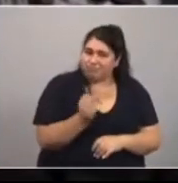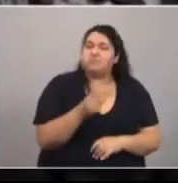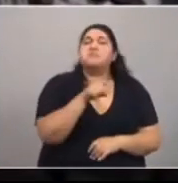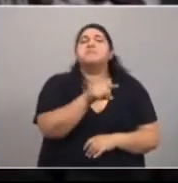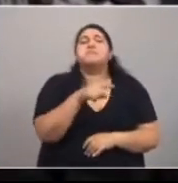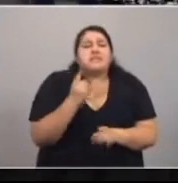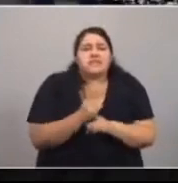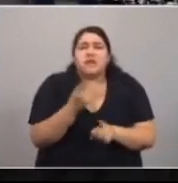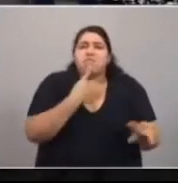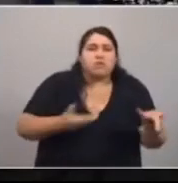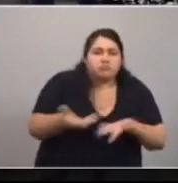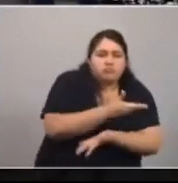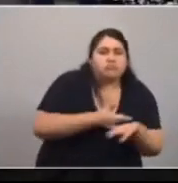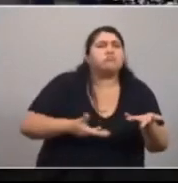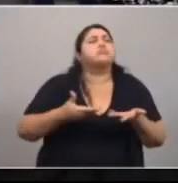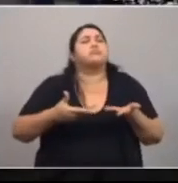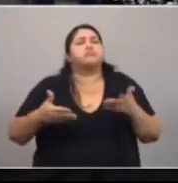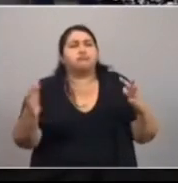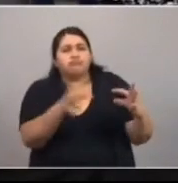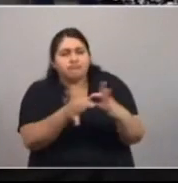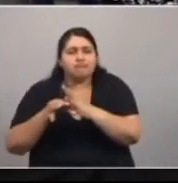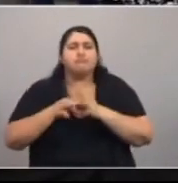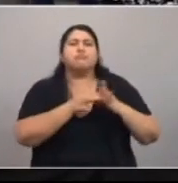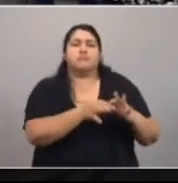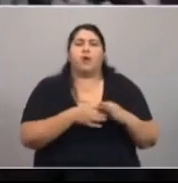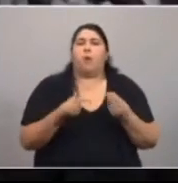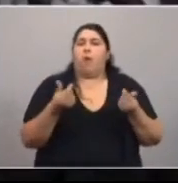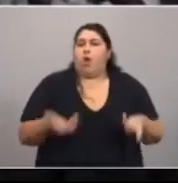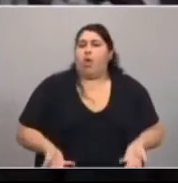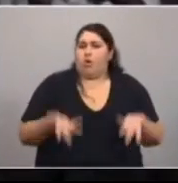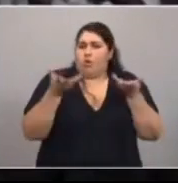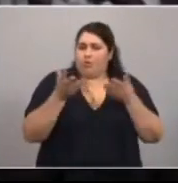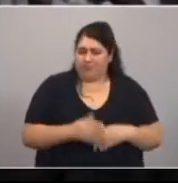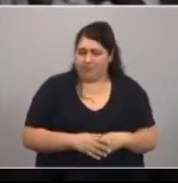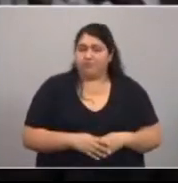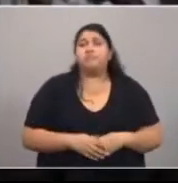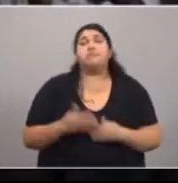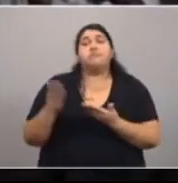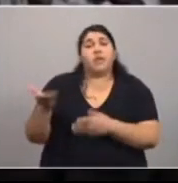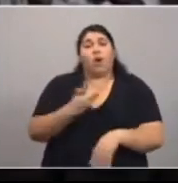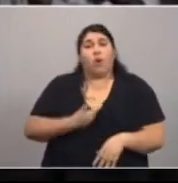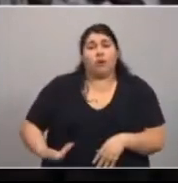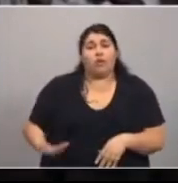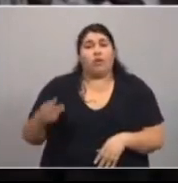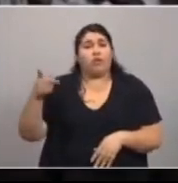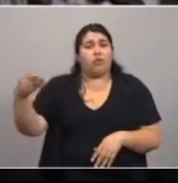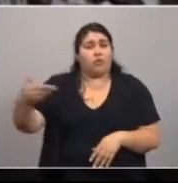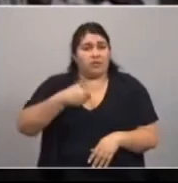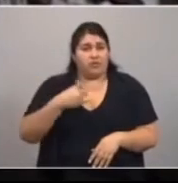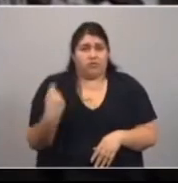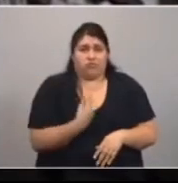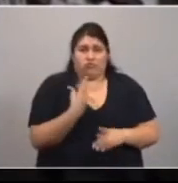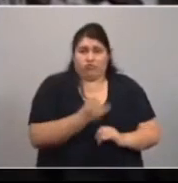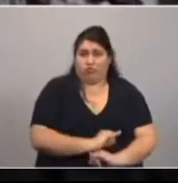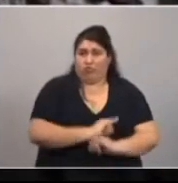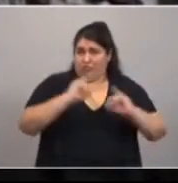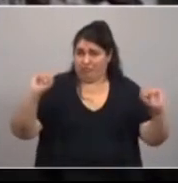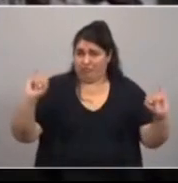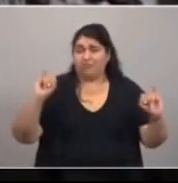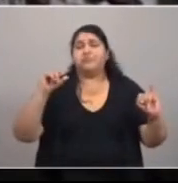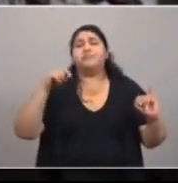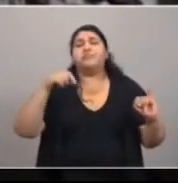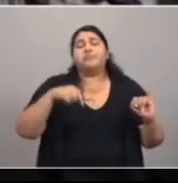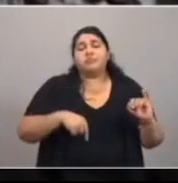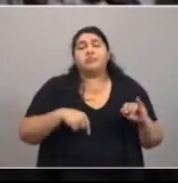público. Por eso, el gobernador nos pidió que hoy anunciemos, a partir de los fenómenos naturales que